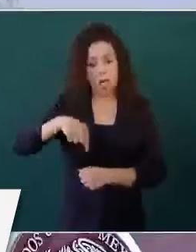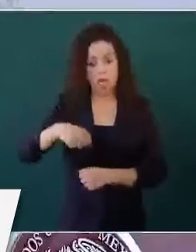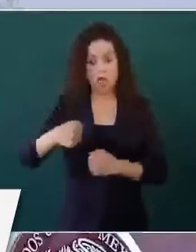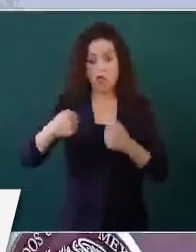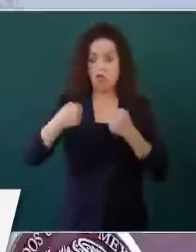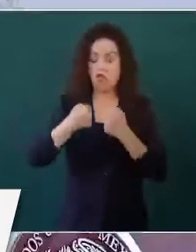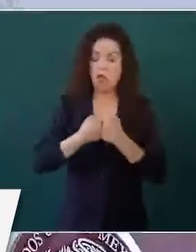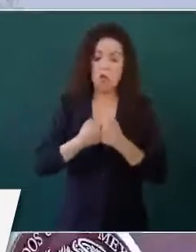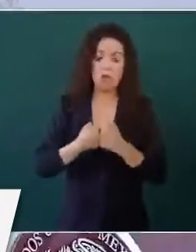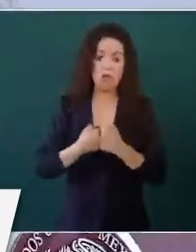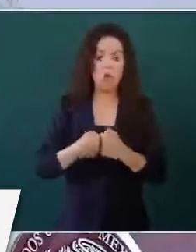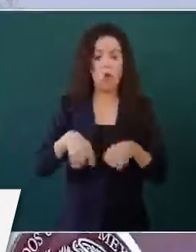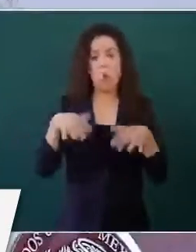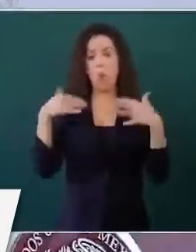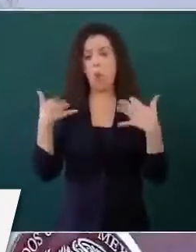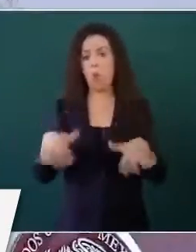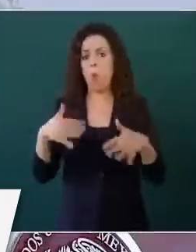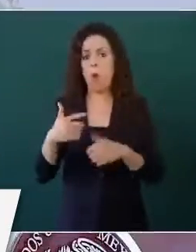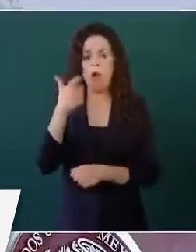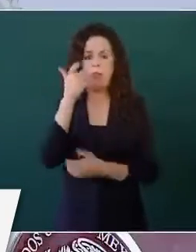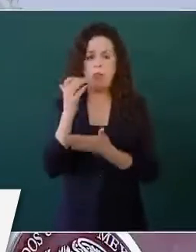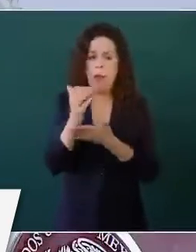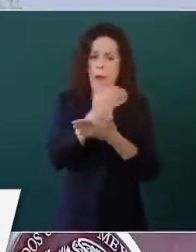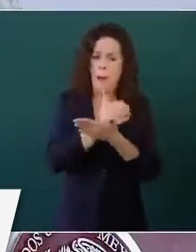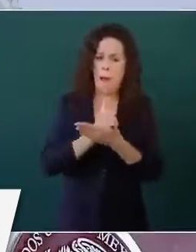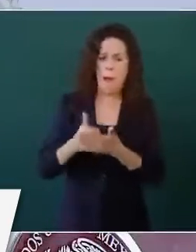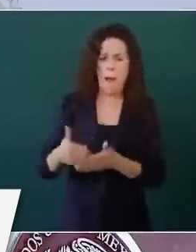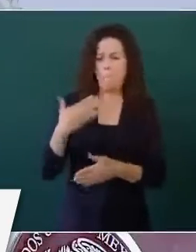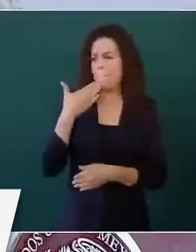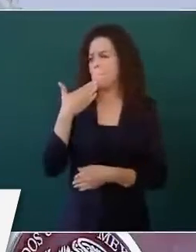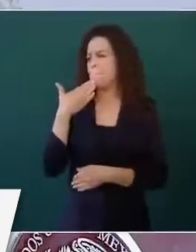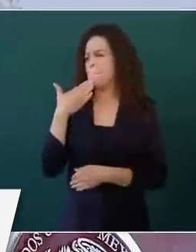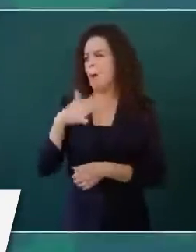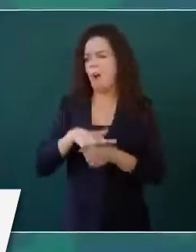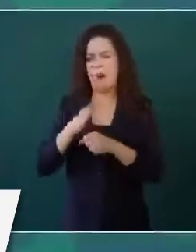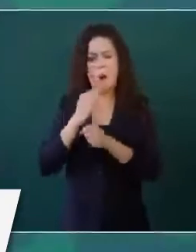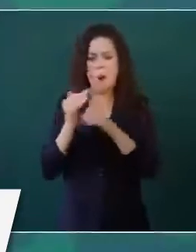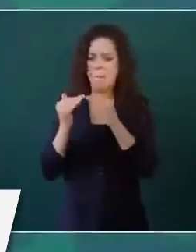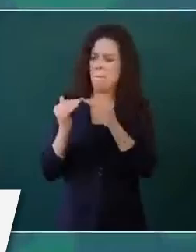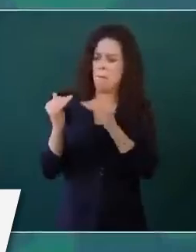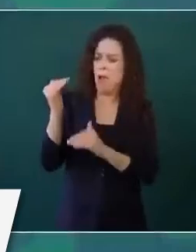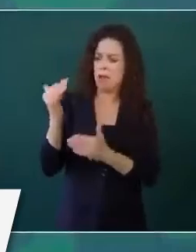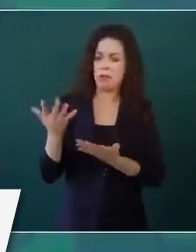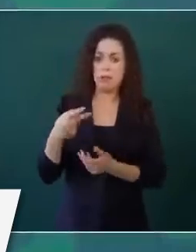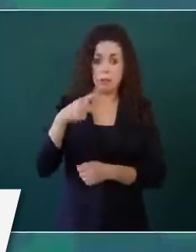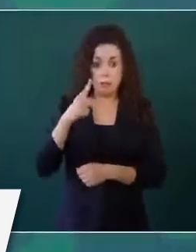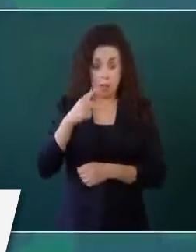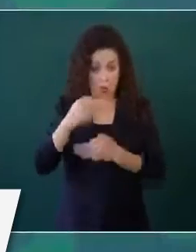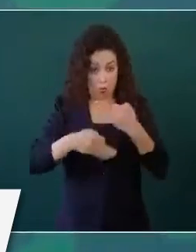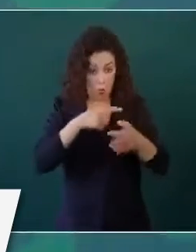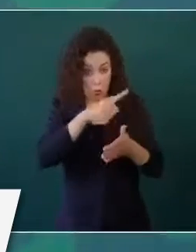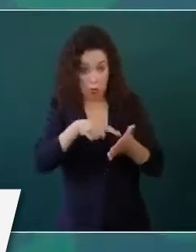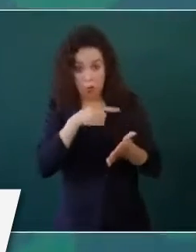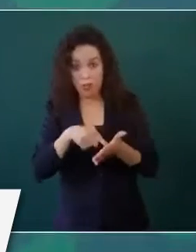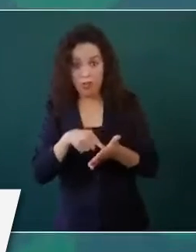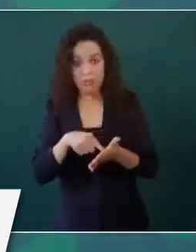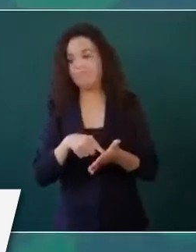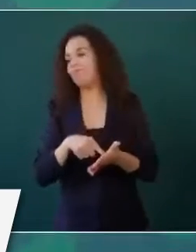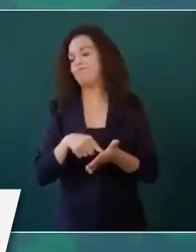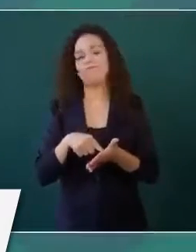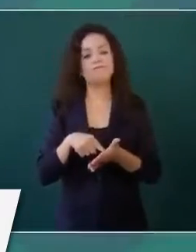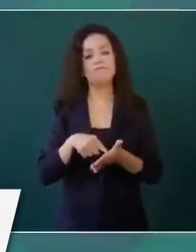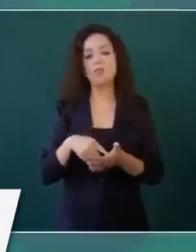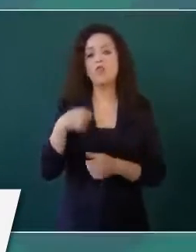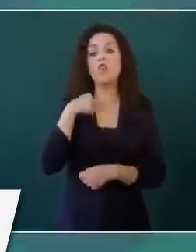ganaba más, no en todas partes. A mí me tocó